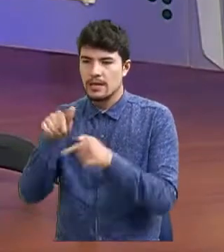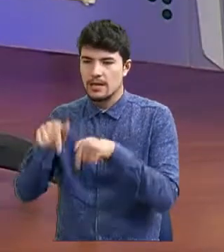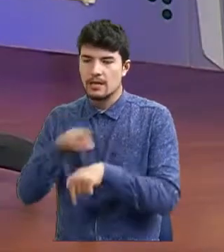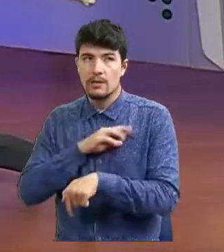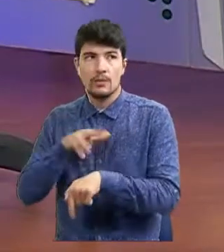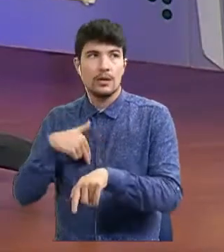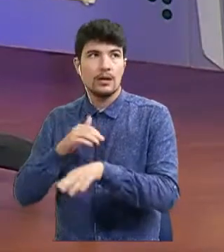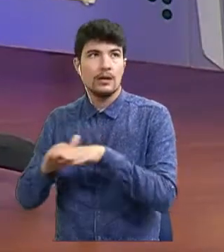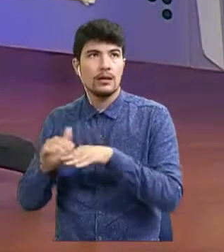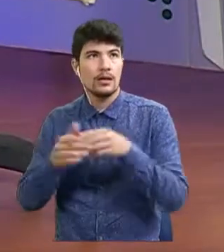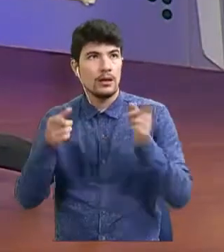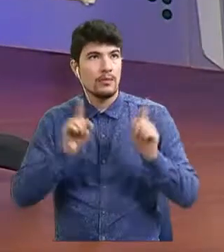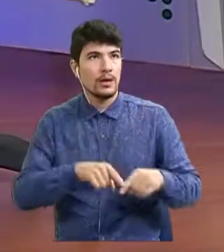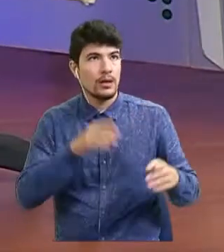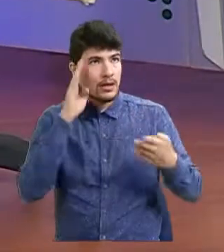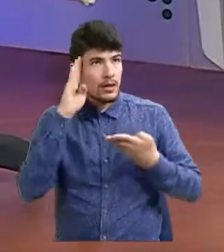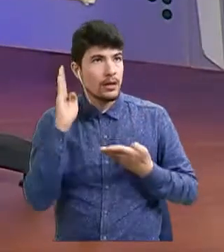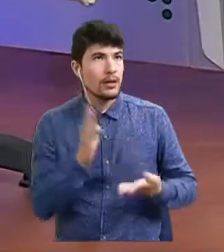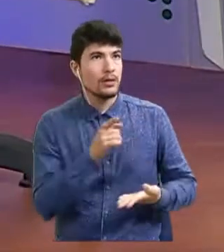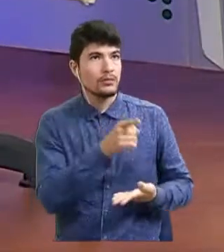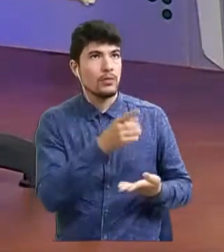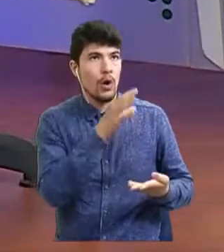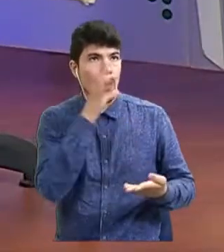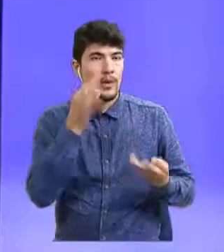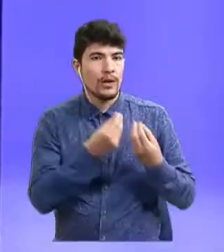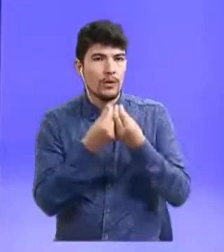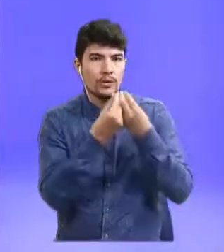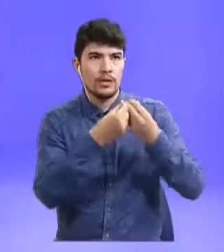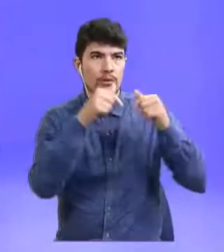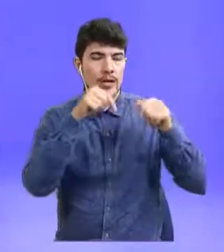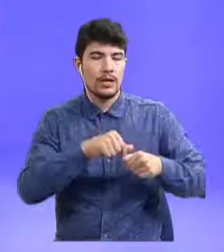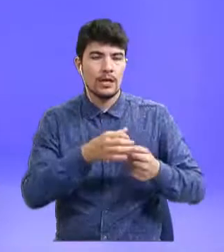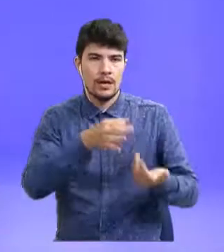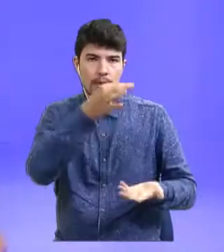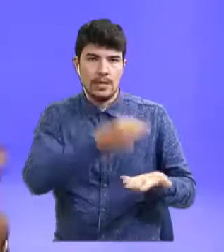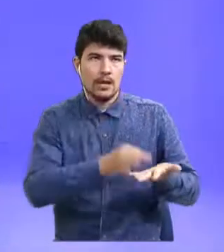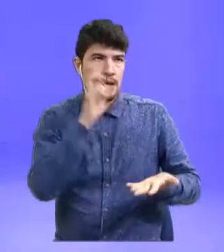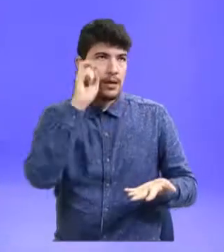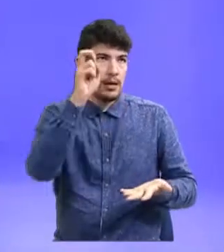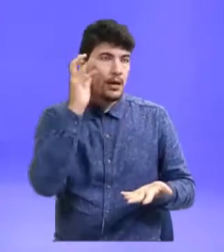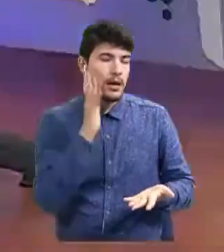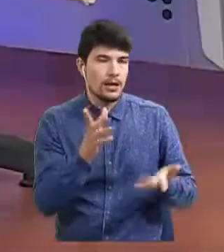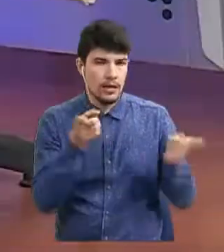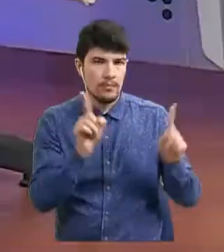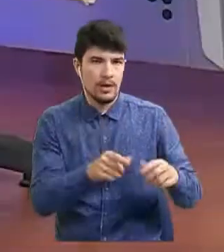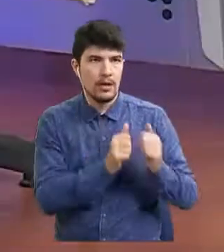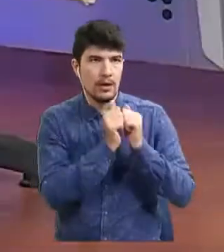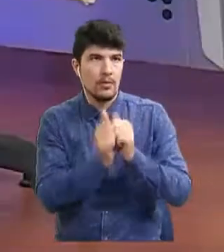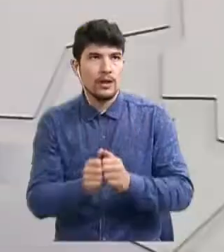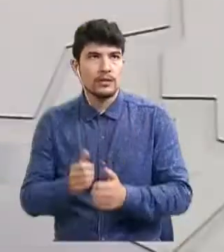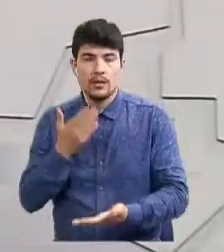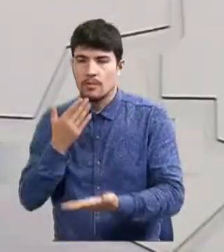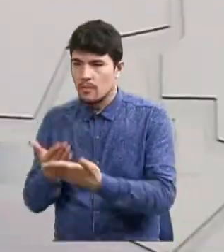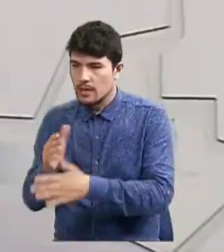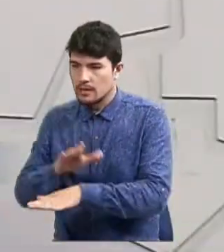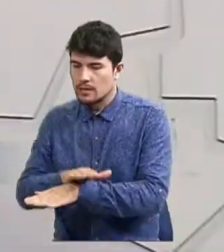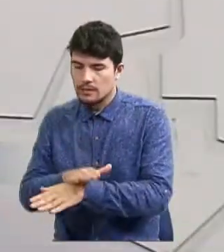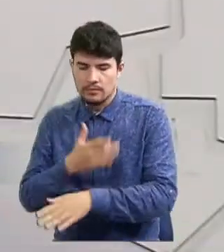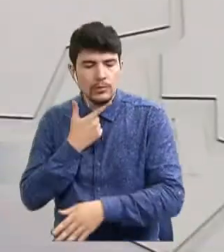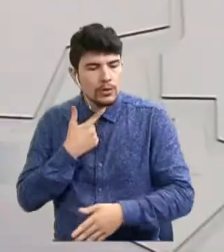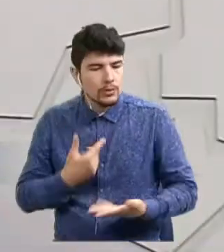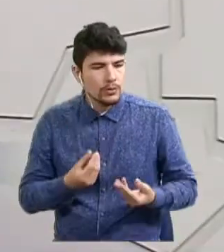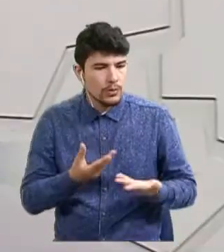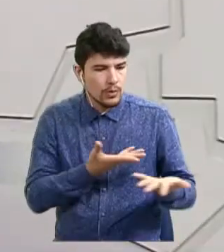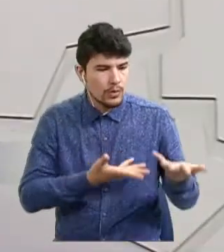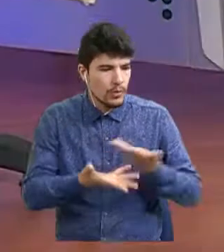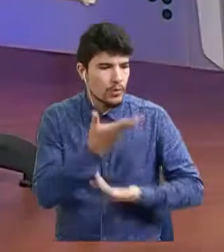Y saludamos a Juan Carlos Capacho, que es concejal de la capital norte santandereana, que también estará con nosotros. Buenas tardes. Un gusto compartir con ustedes. Muy